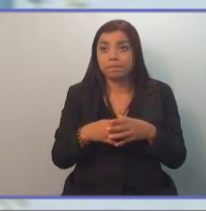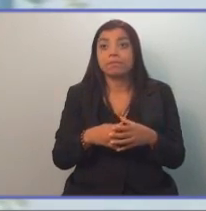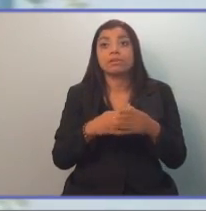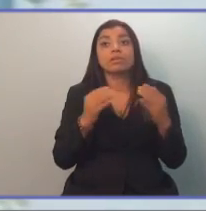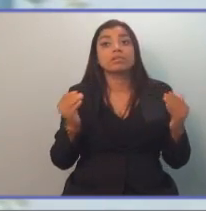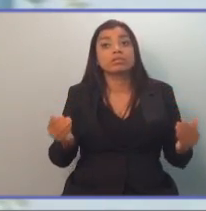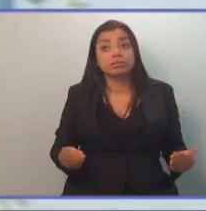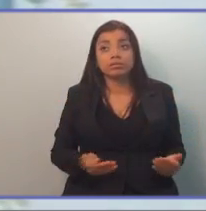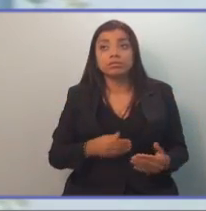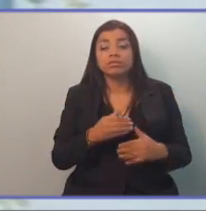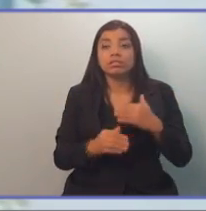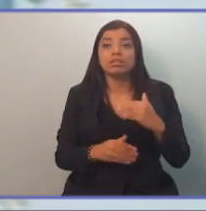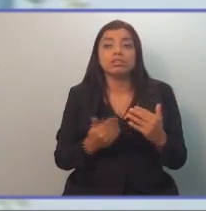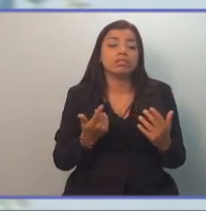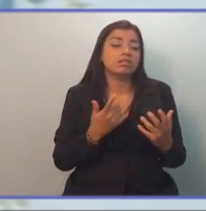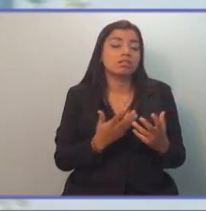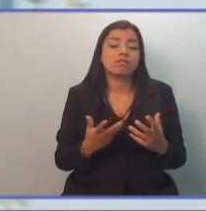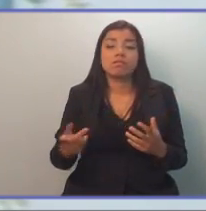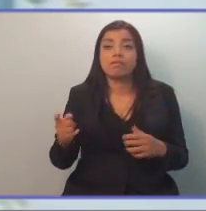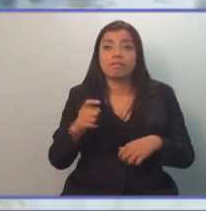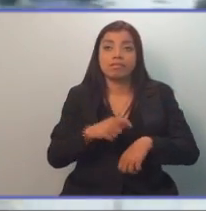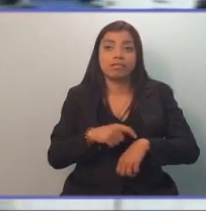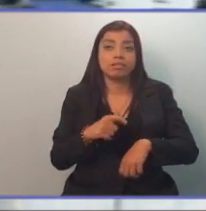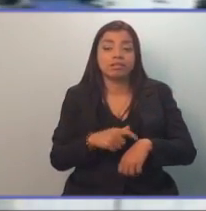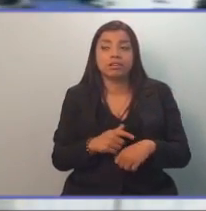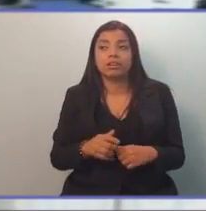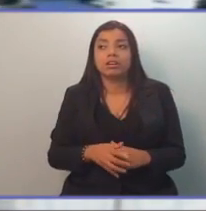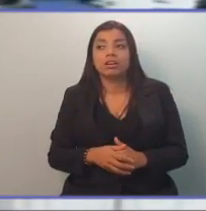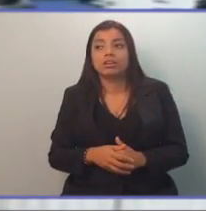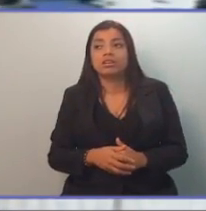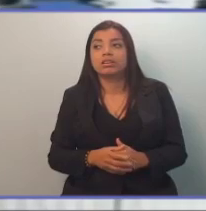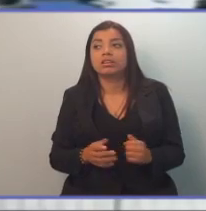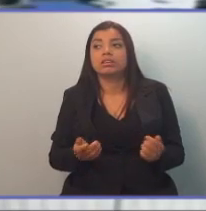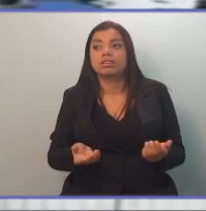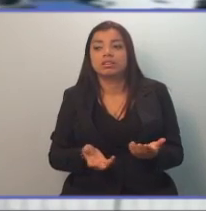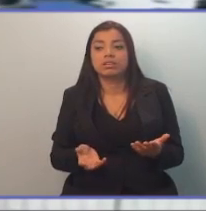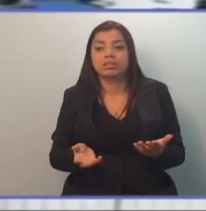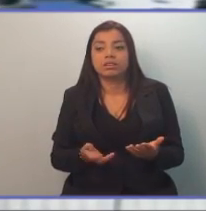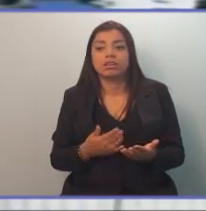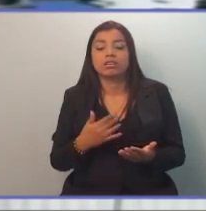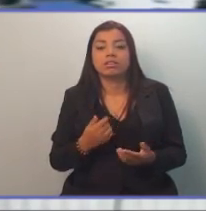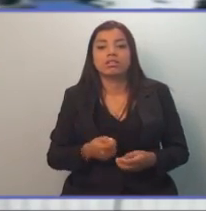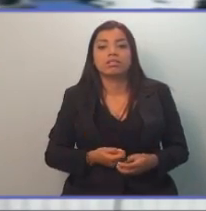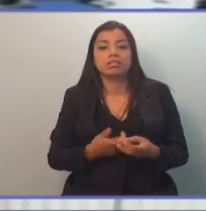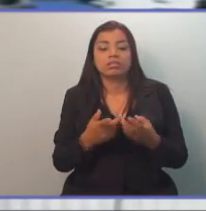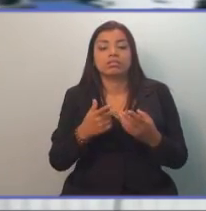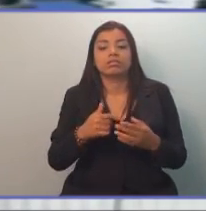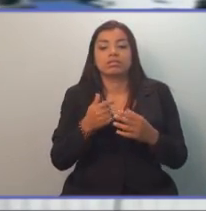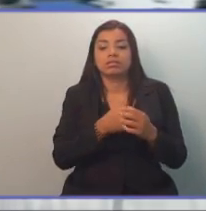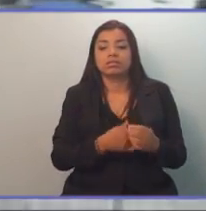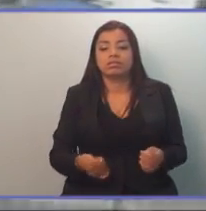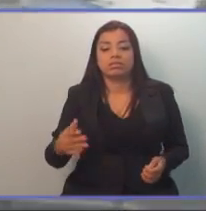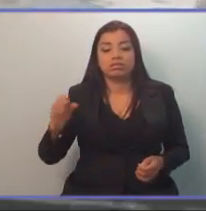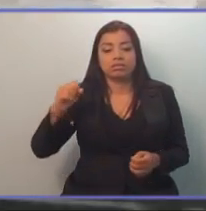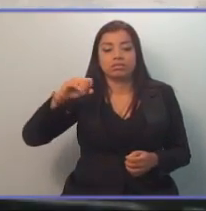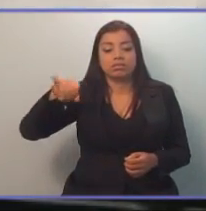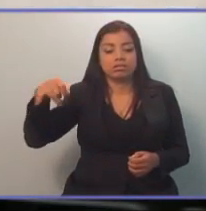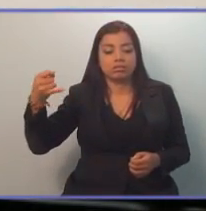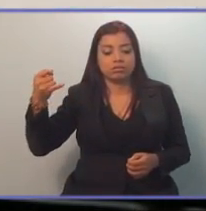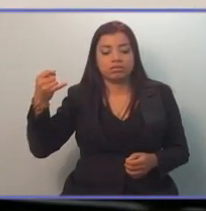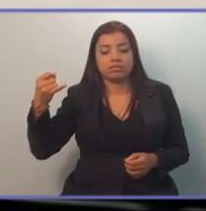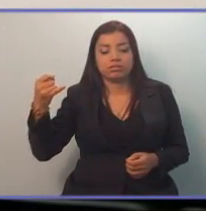porque le conllevaban demasiado tiempo. Entonces, lo que le importa a la Corte Suprema de